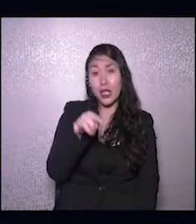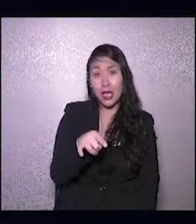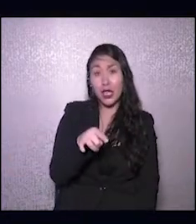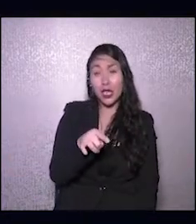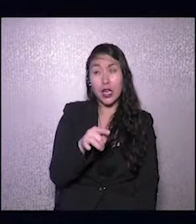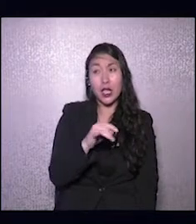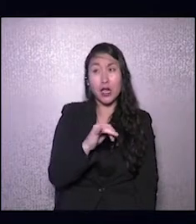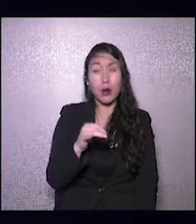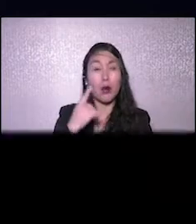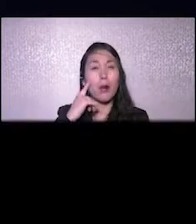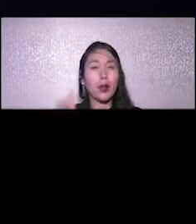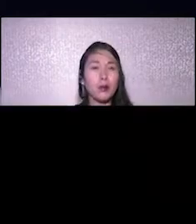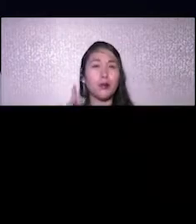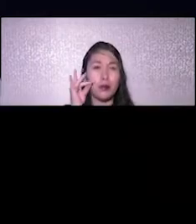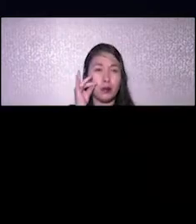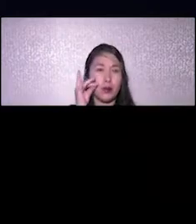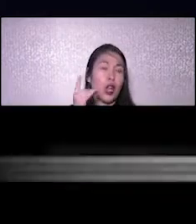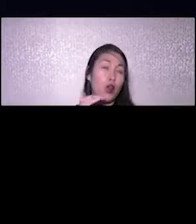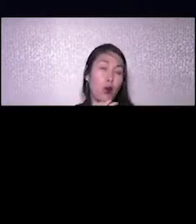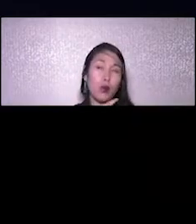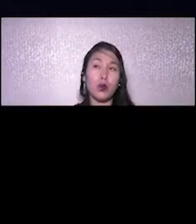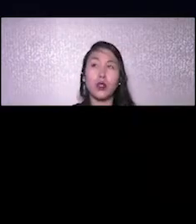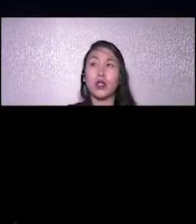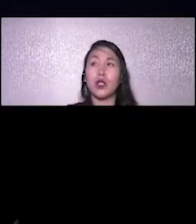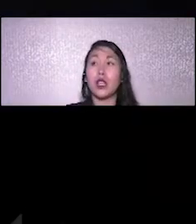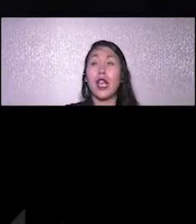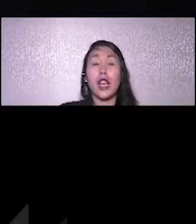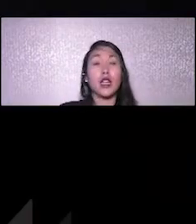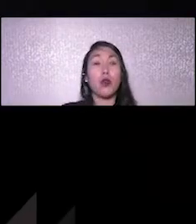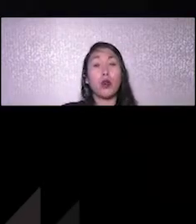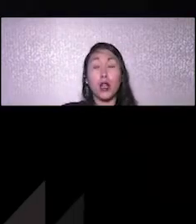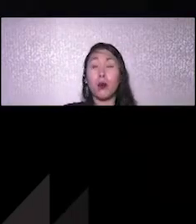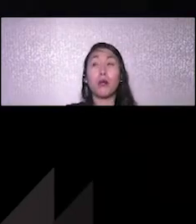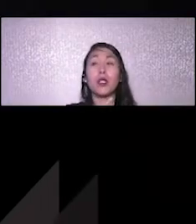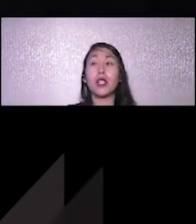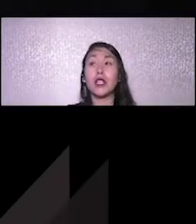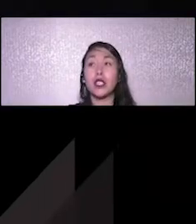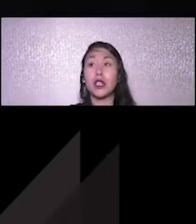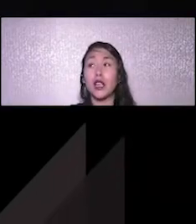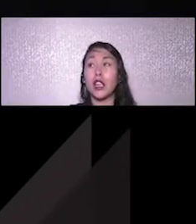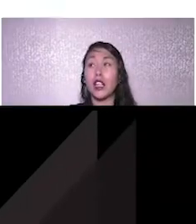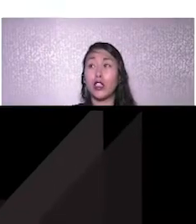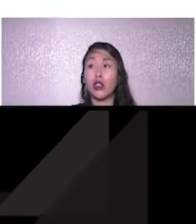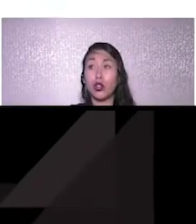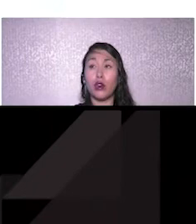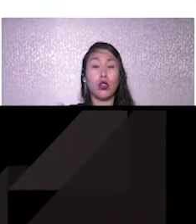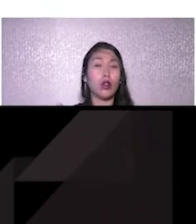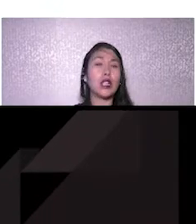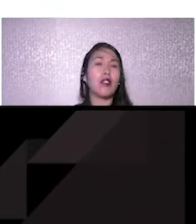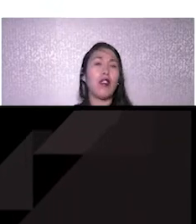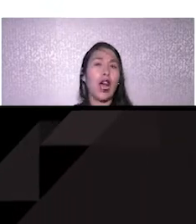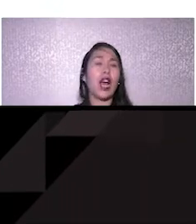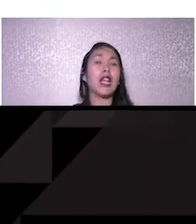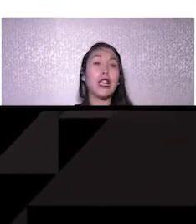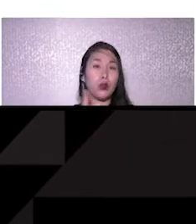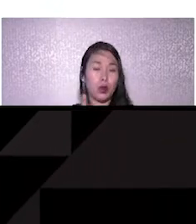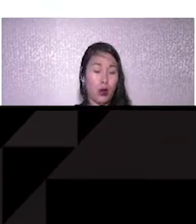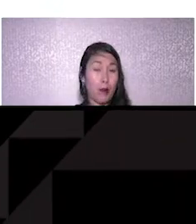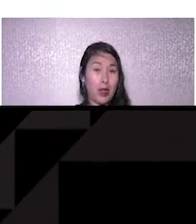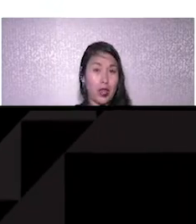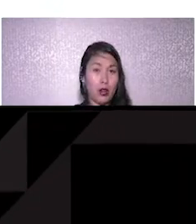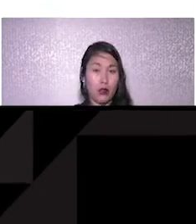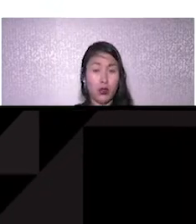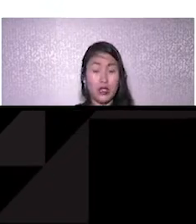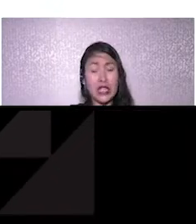tomarlo en consideración. Este es un ejemplo interesante. El doctor Eric Topol es un cardiólogo en Estados Unidos y él ya comentaba en